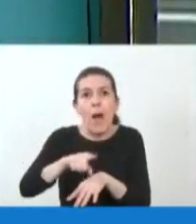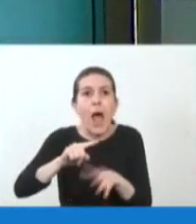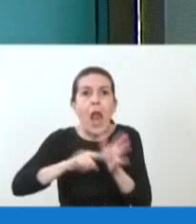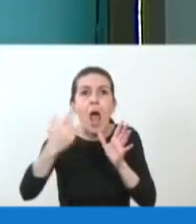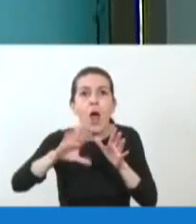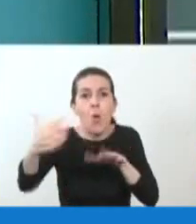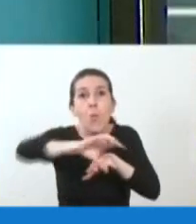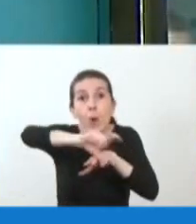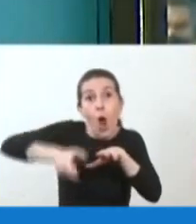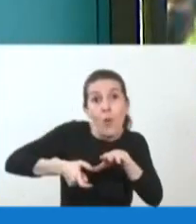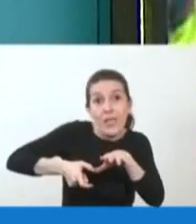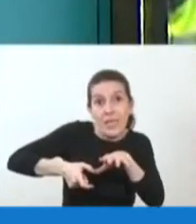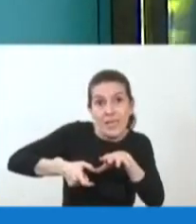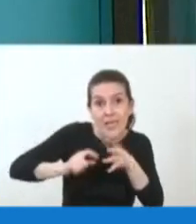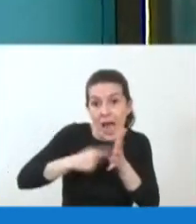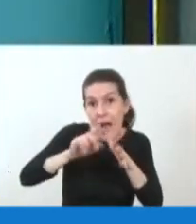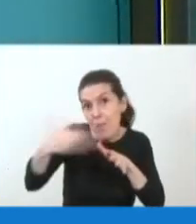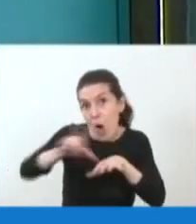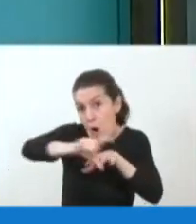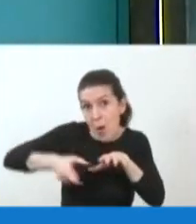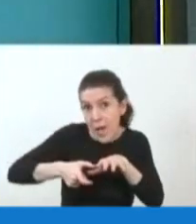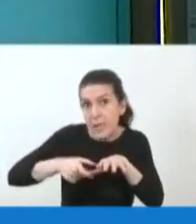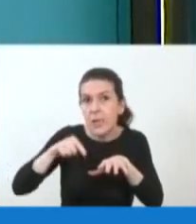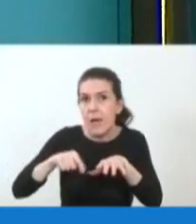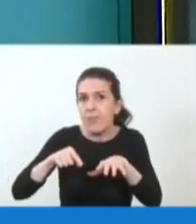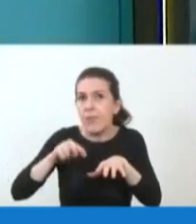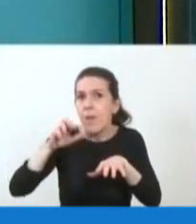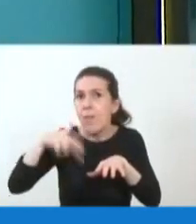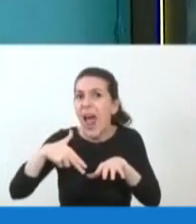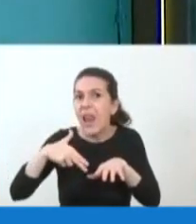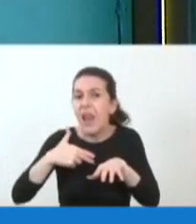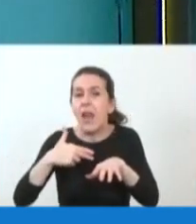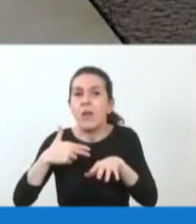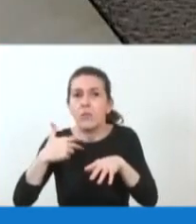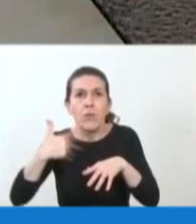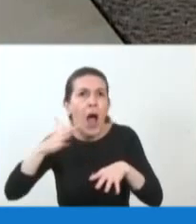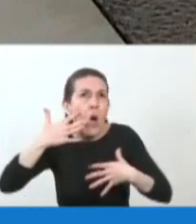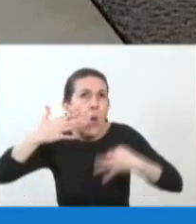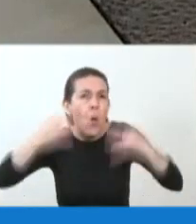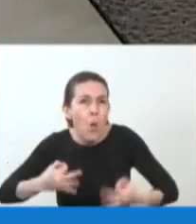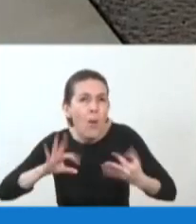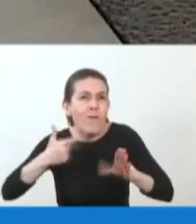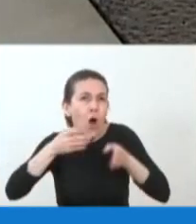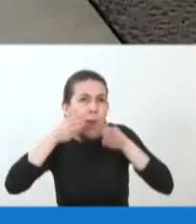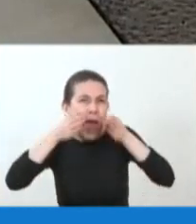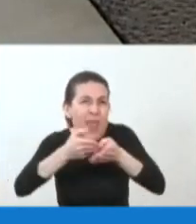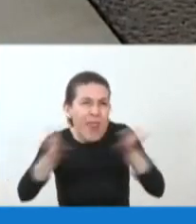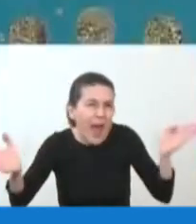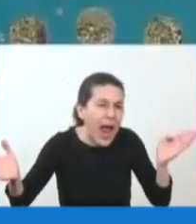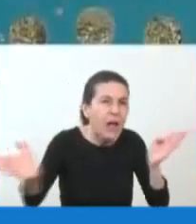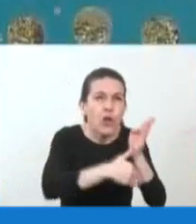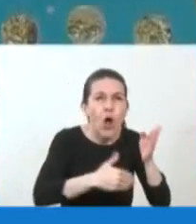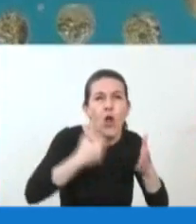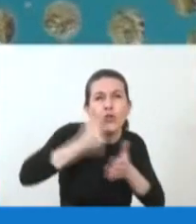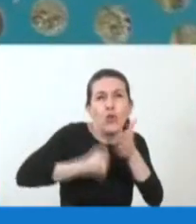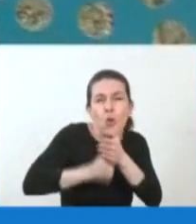para la provincia de buenos aires donde entonces vamos a estar cumpliendo con una mirada integral de la lucha